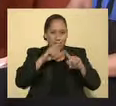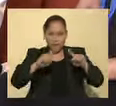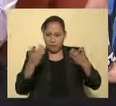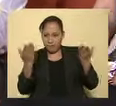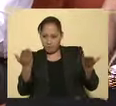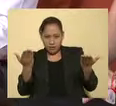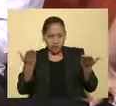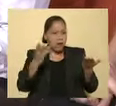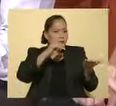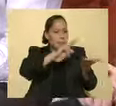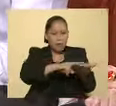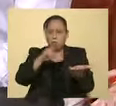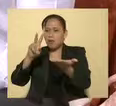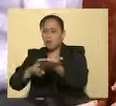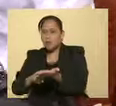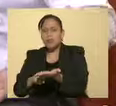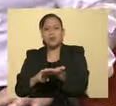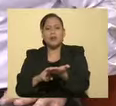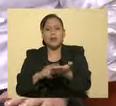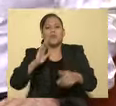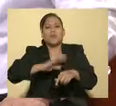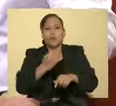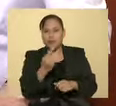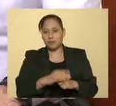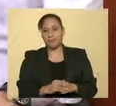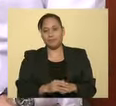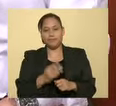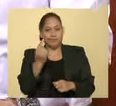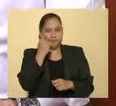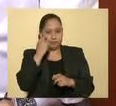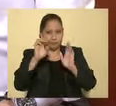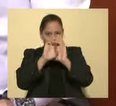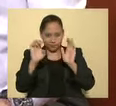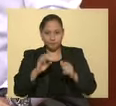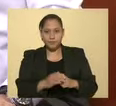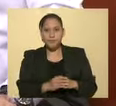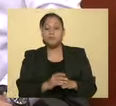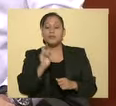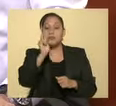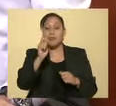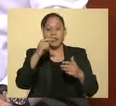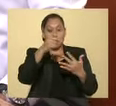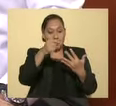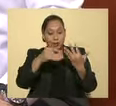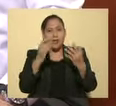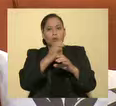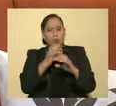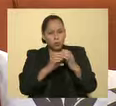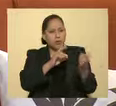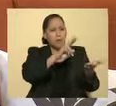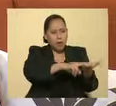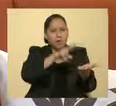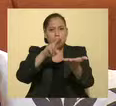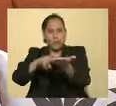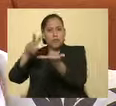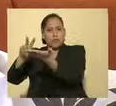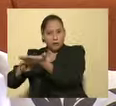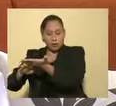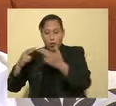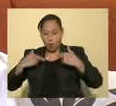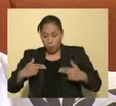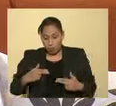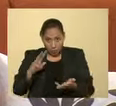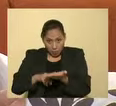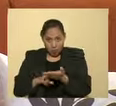darle el valor a las cosas por lo que son. Sí, perfecto. Lo que pasa es que todas las cosas pueden valer, el humano no. Yo